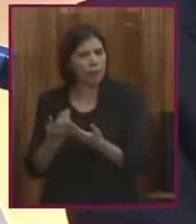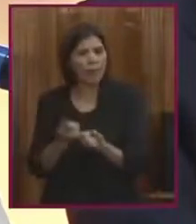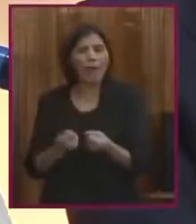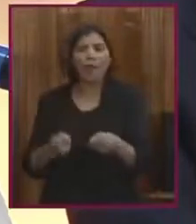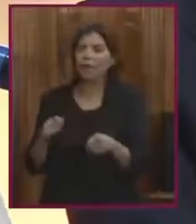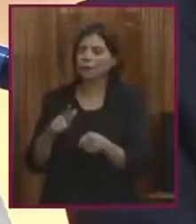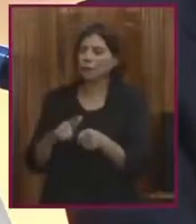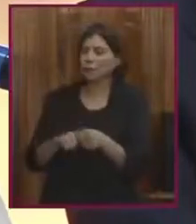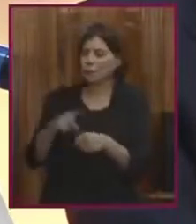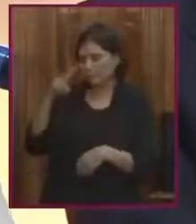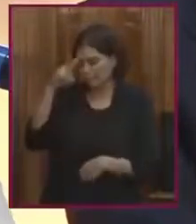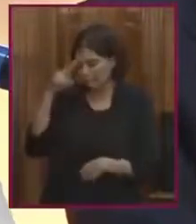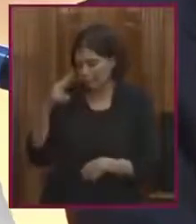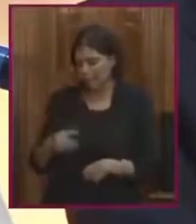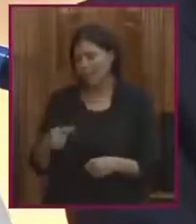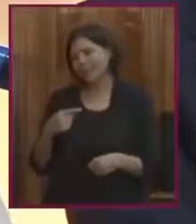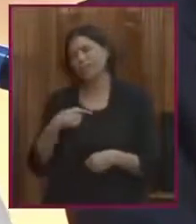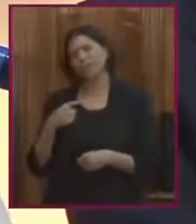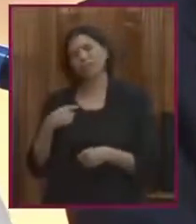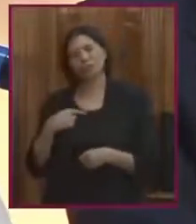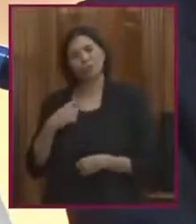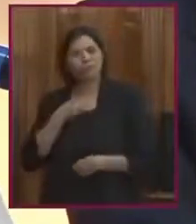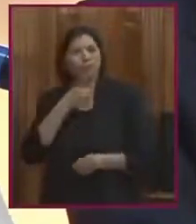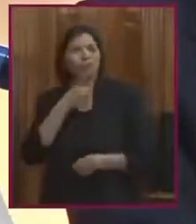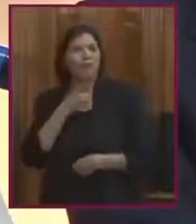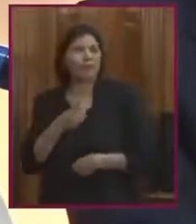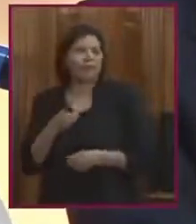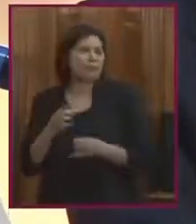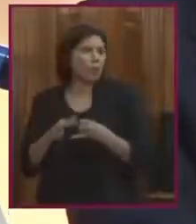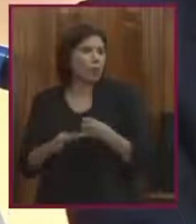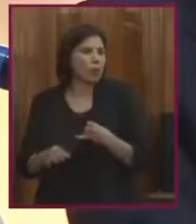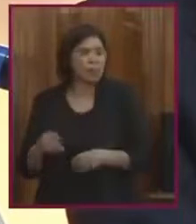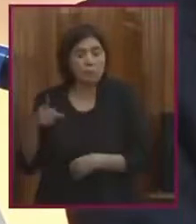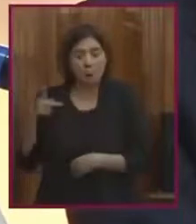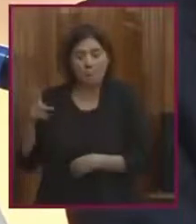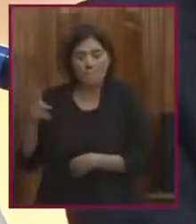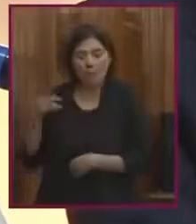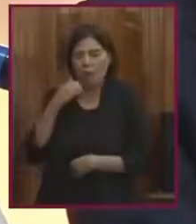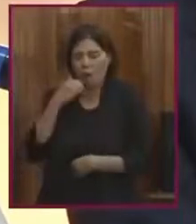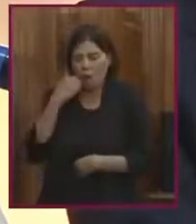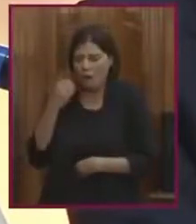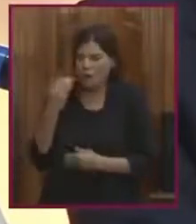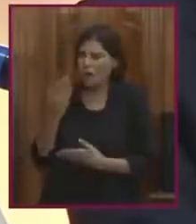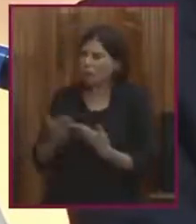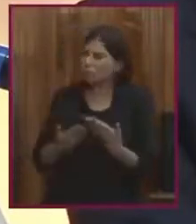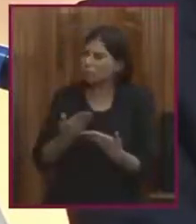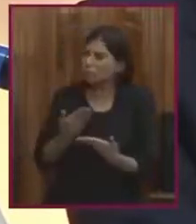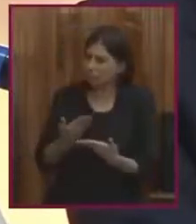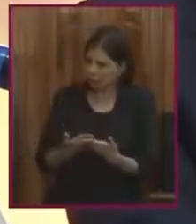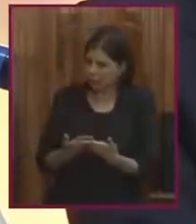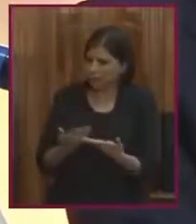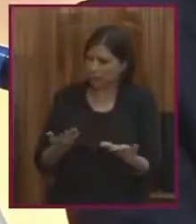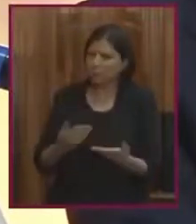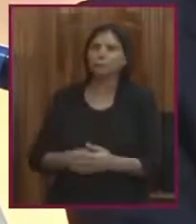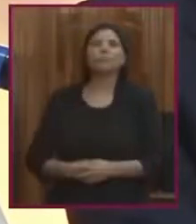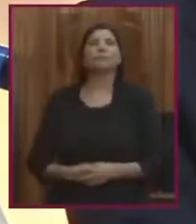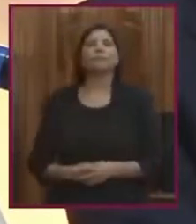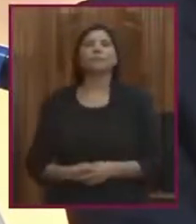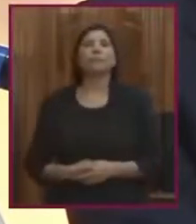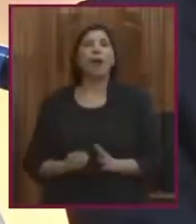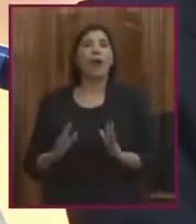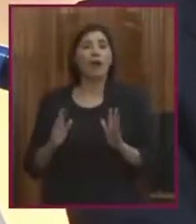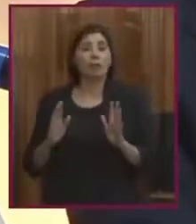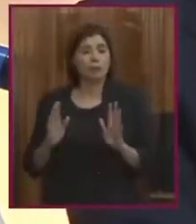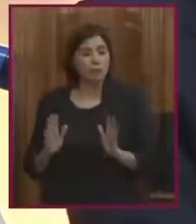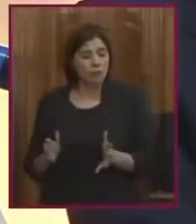Iba a decirlo al final, pero prefiero planteárselo a ustedes. Tenemos ya por